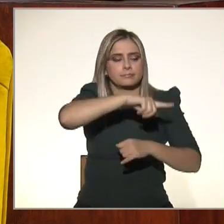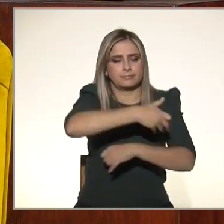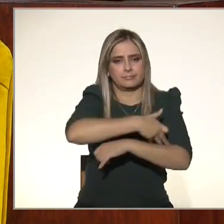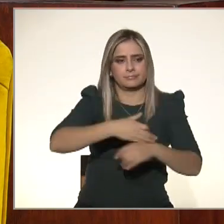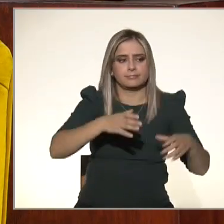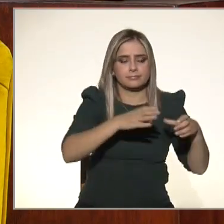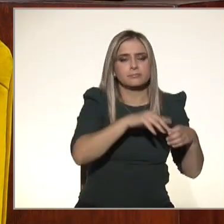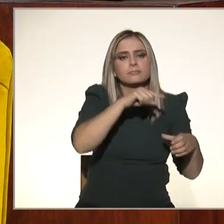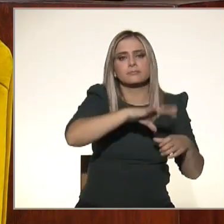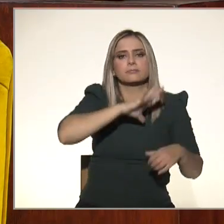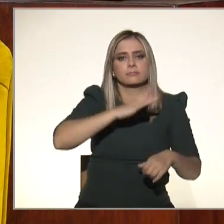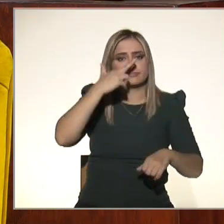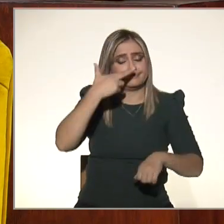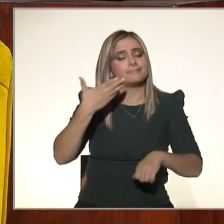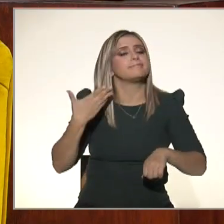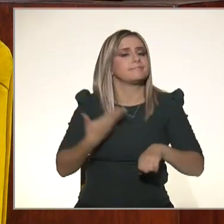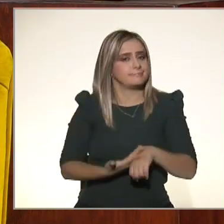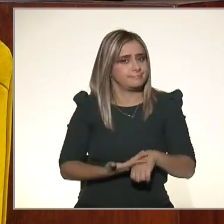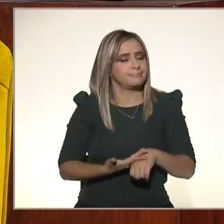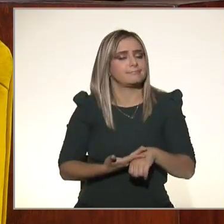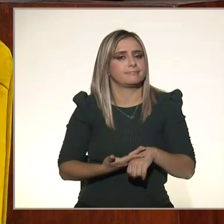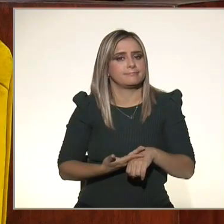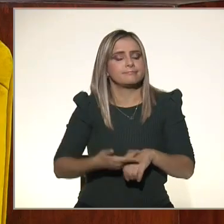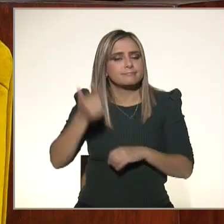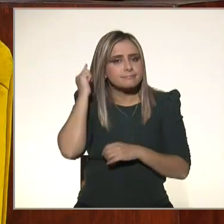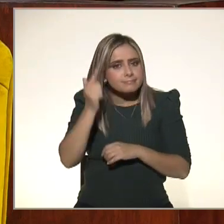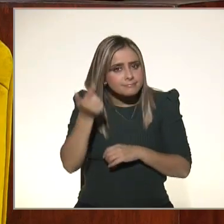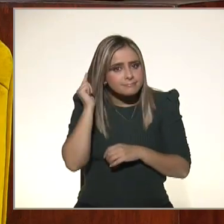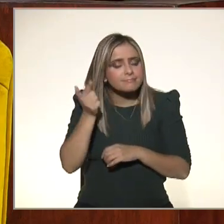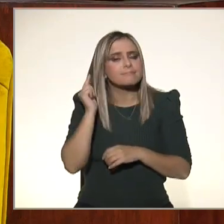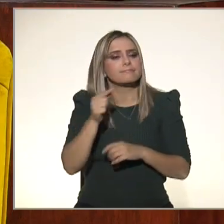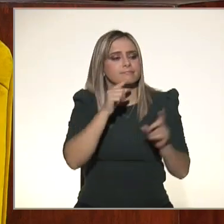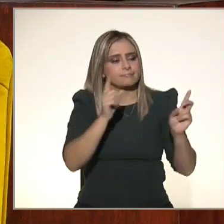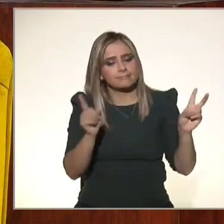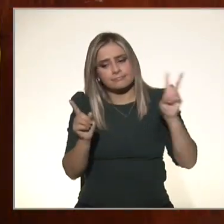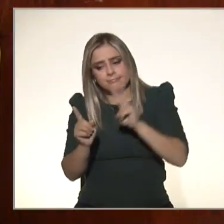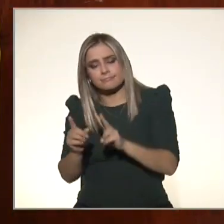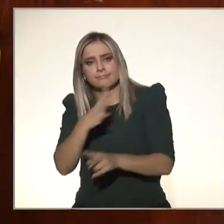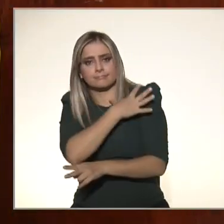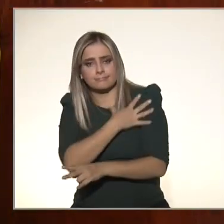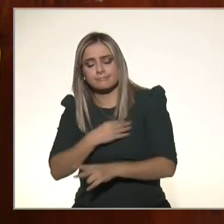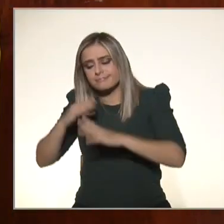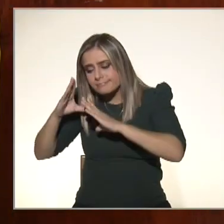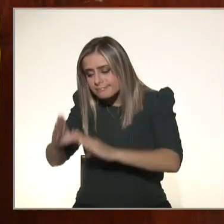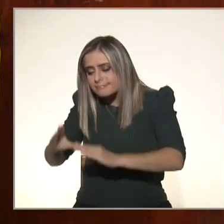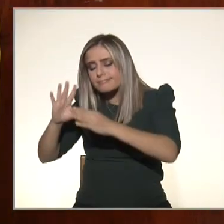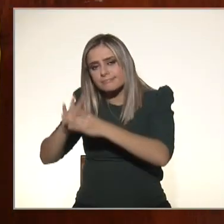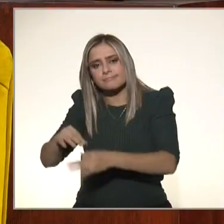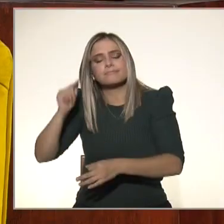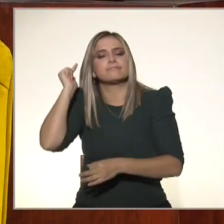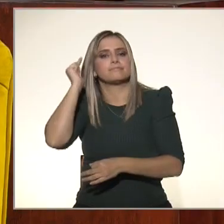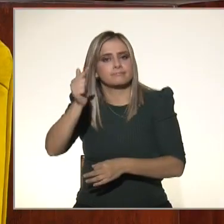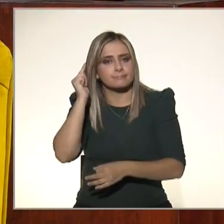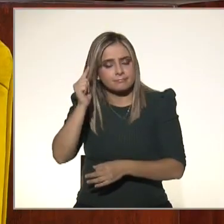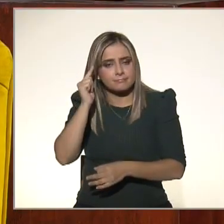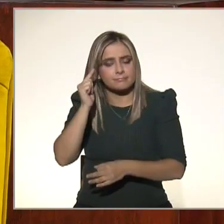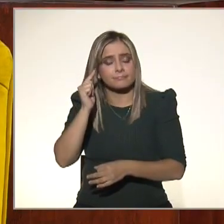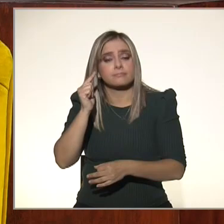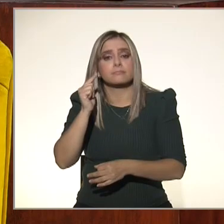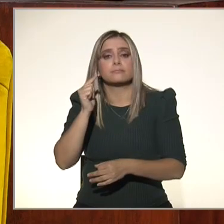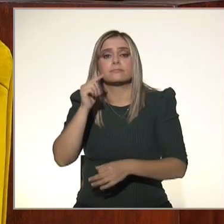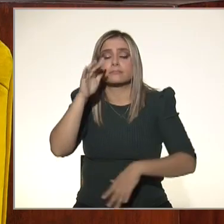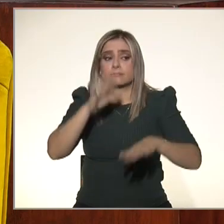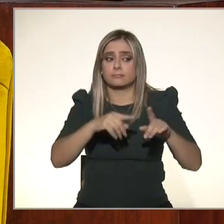la responsabilidad y ojalá hicieran este acompañamiento con sus hijos, pero lo otro es que no necesariamente las personas